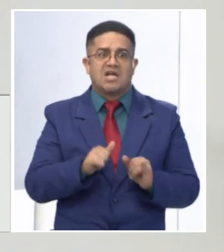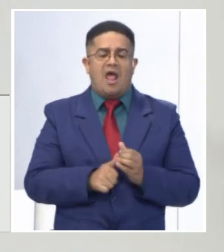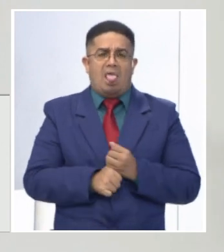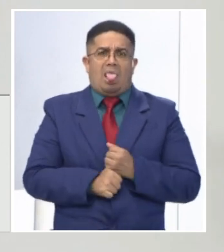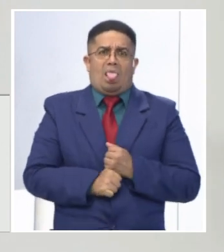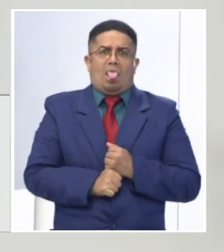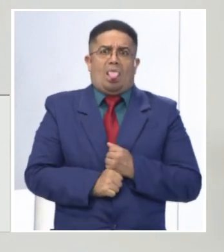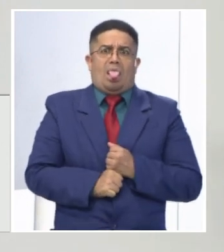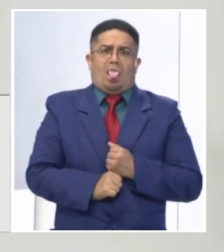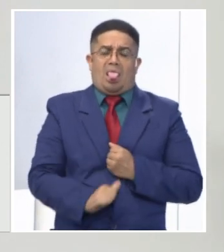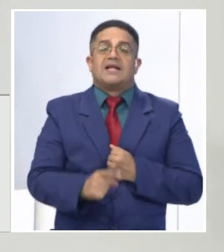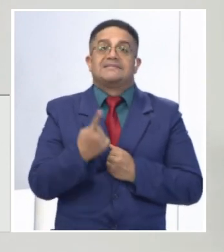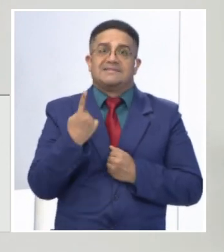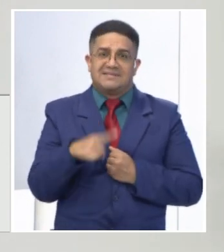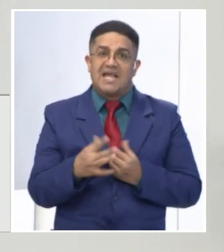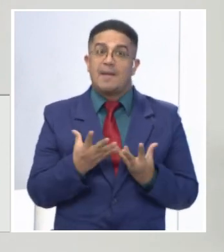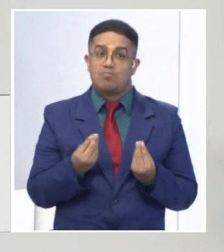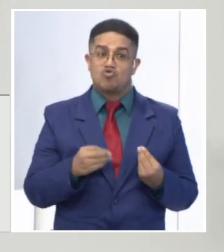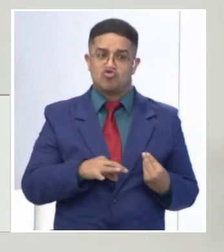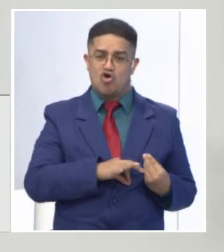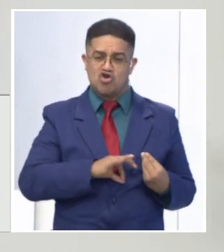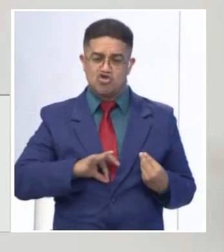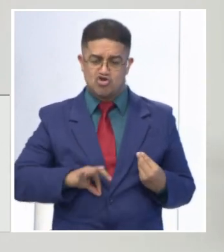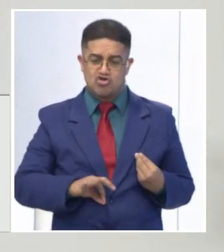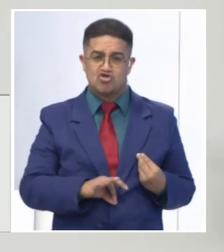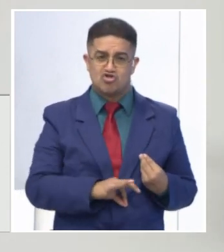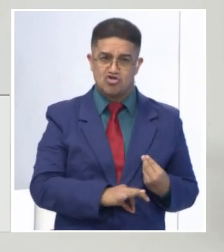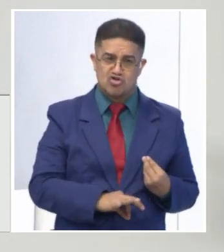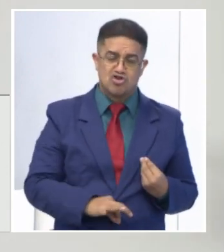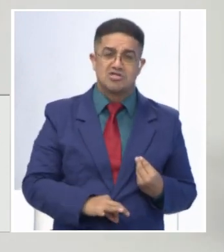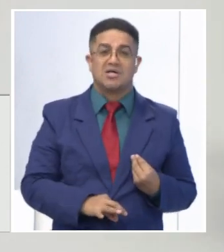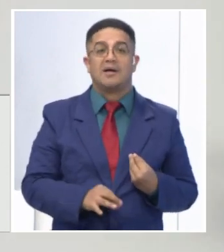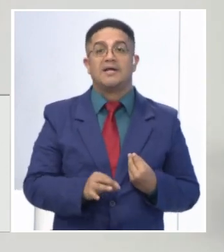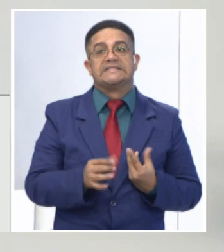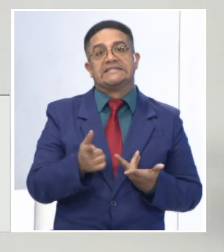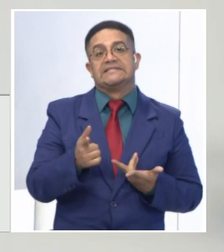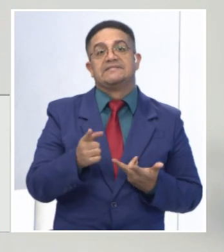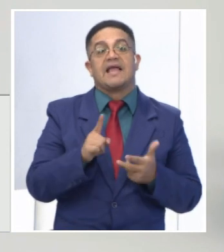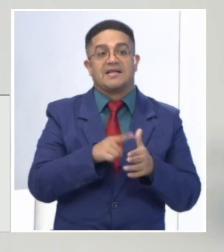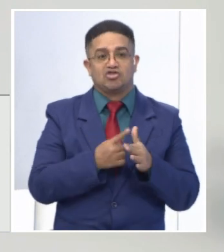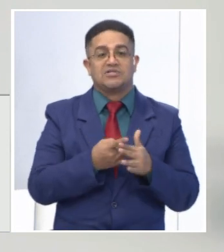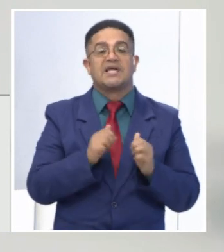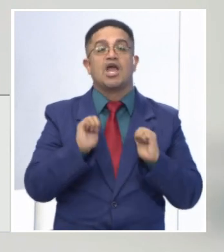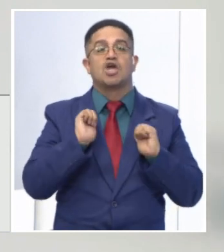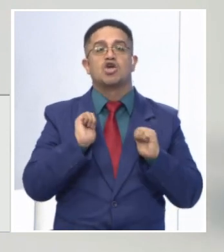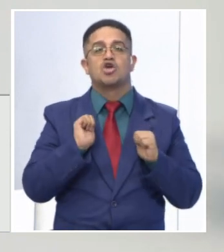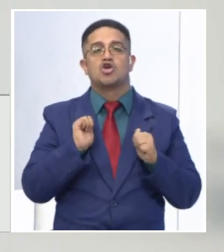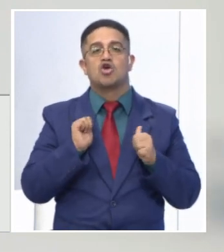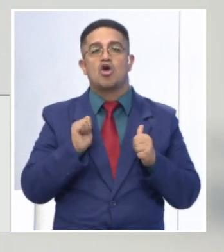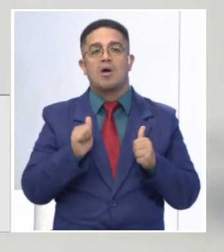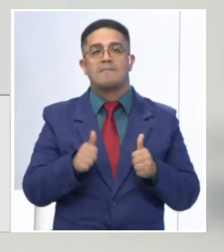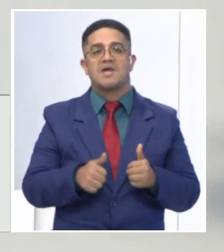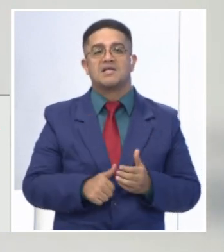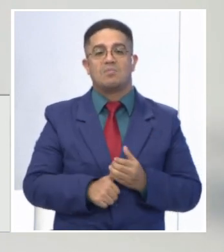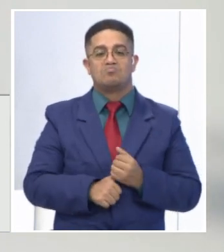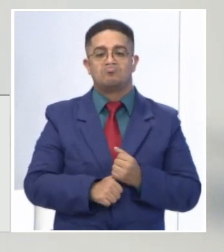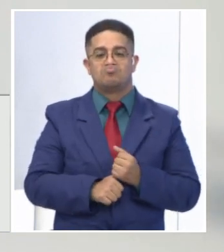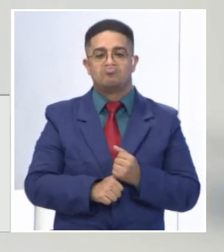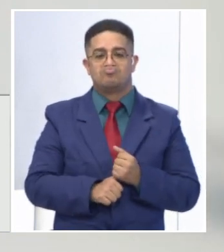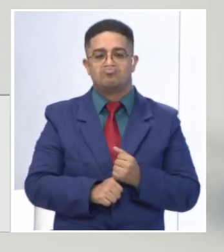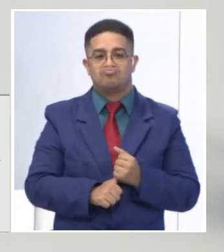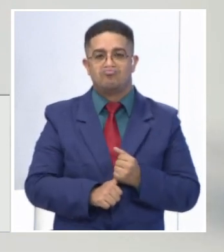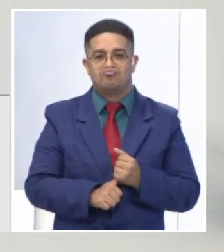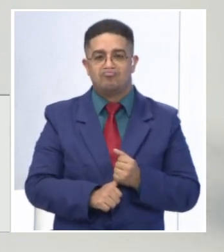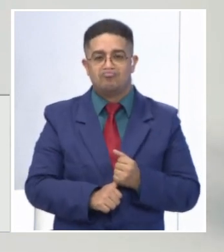deslizamiento. Tienen un gran acúmulo de heces en algo que se llama la ampolla rectal y las heces comienzan a salir por deslizamiento y comienzan a humedecer